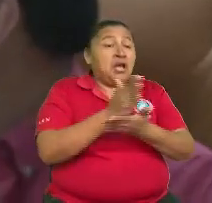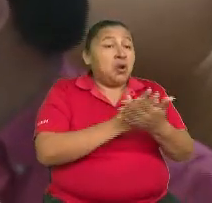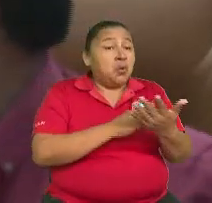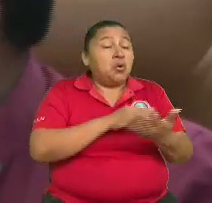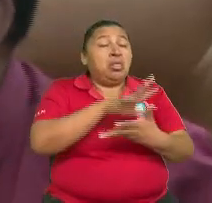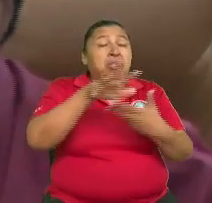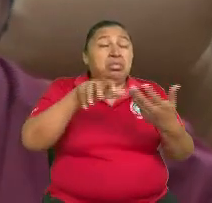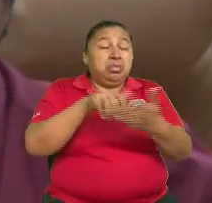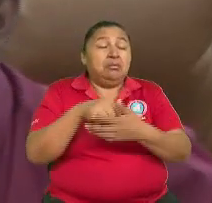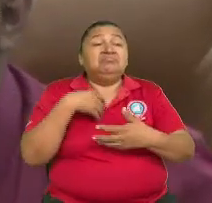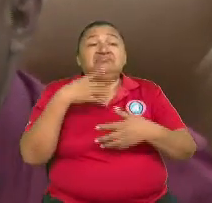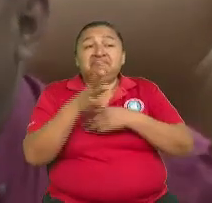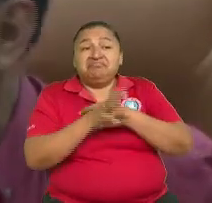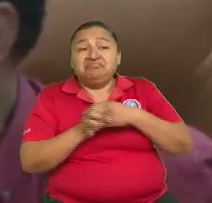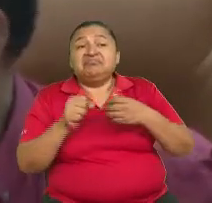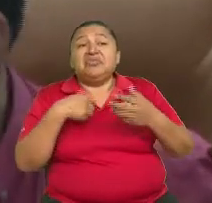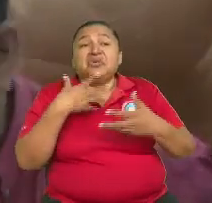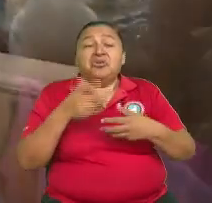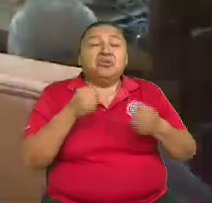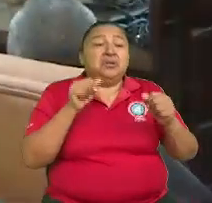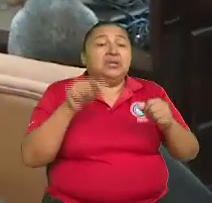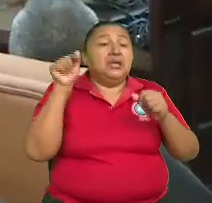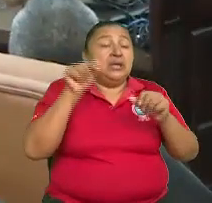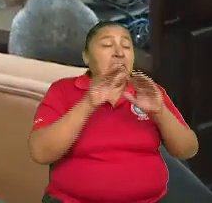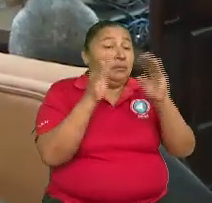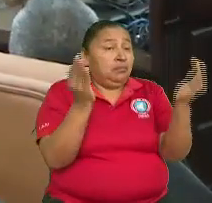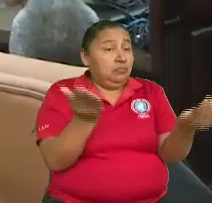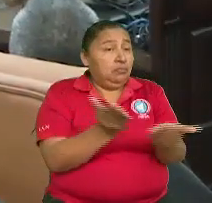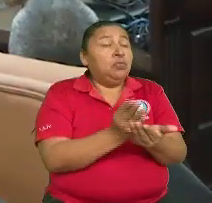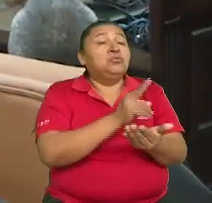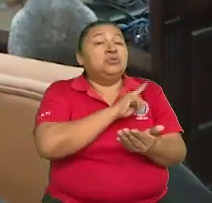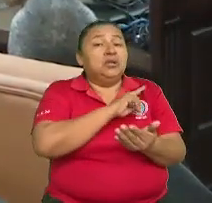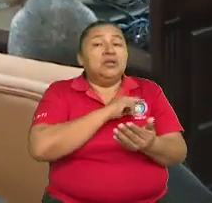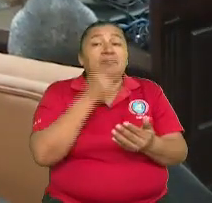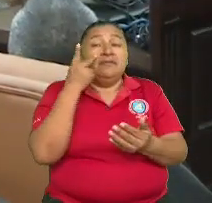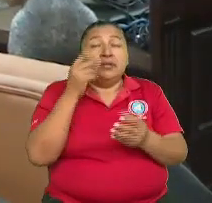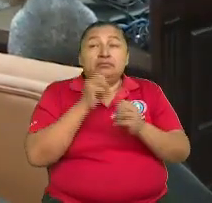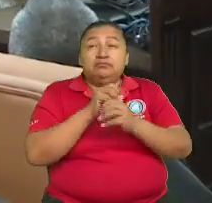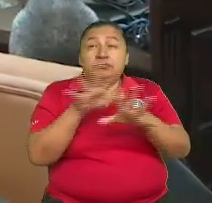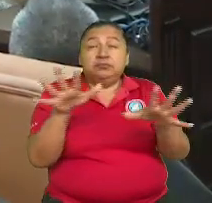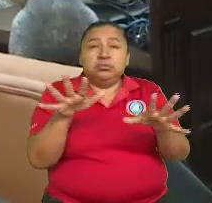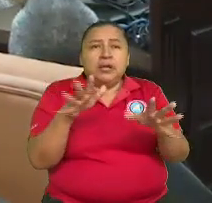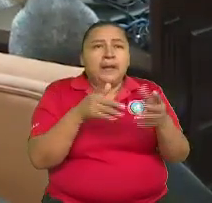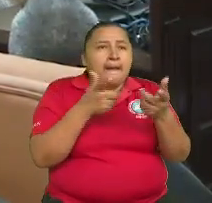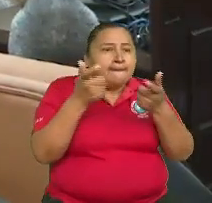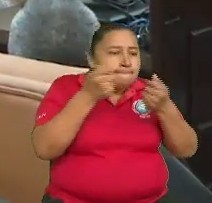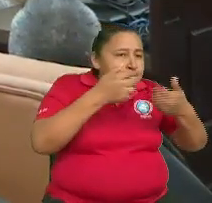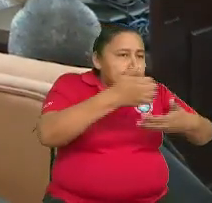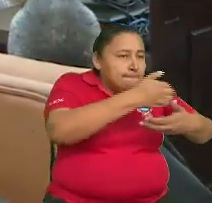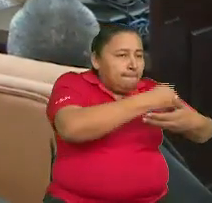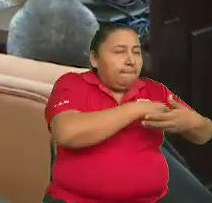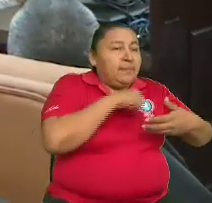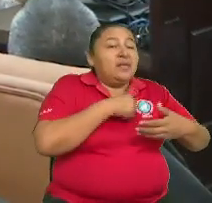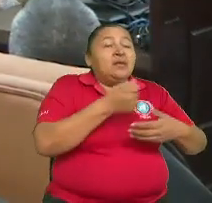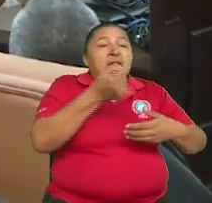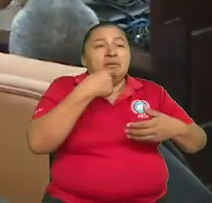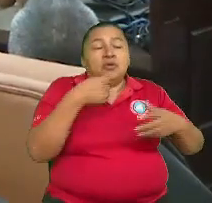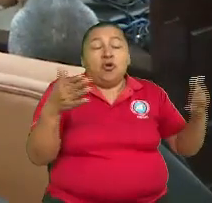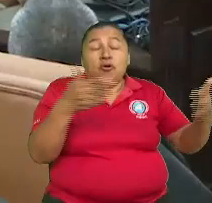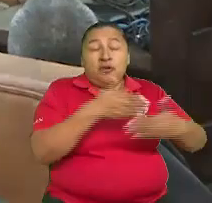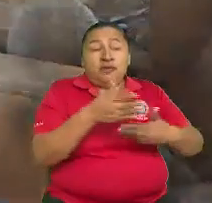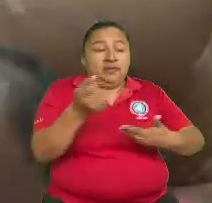y otros a la cabulla. Y en el mundo también se ha desatado una especulación terrible con los